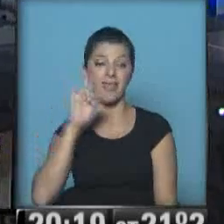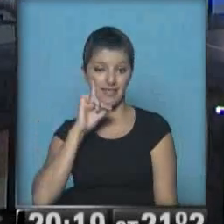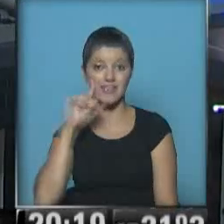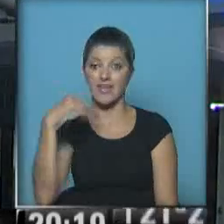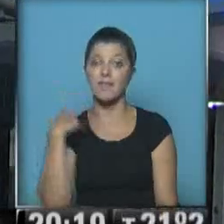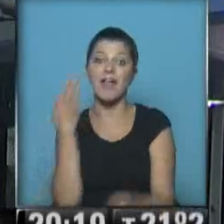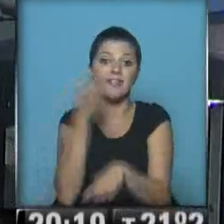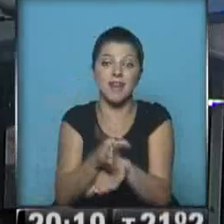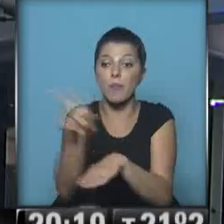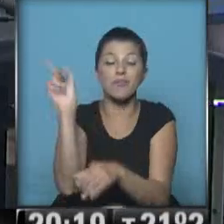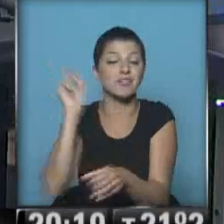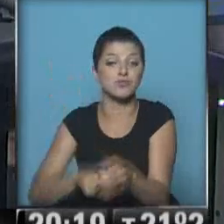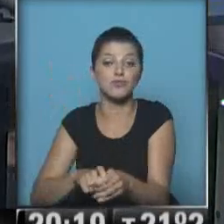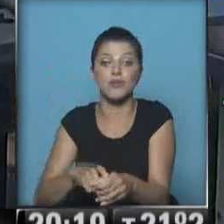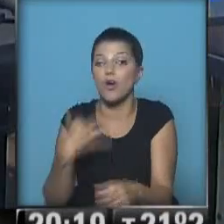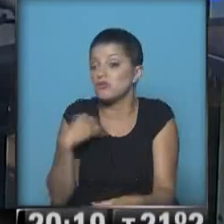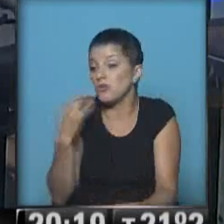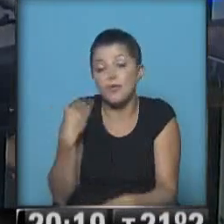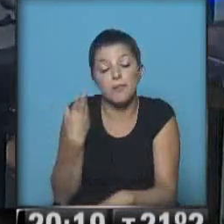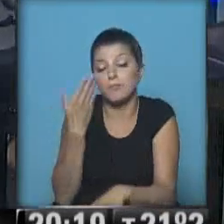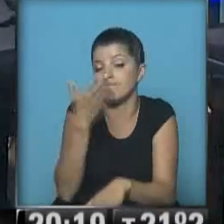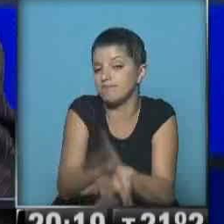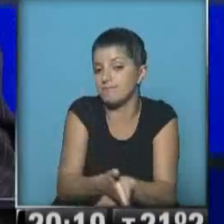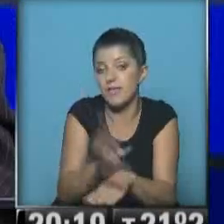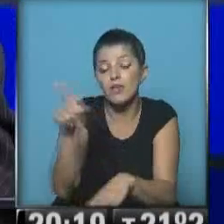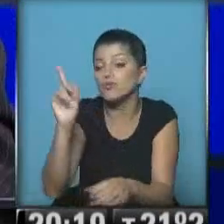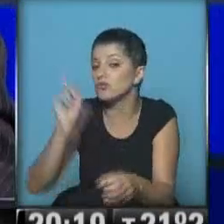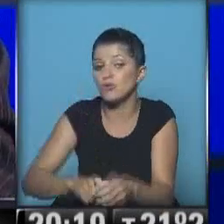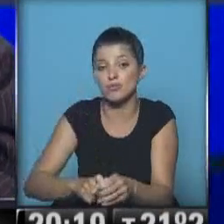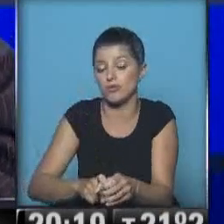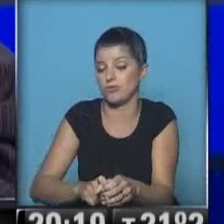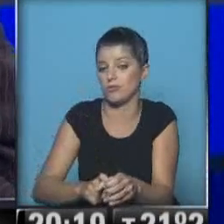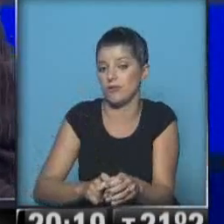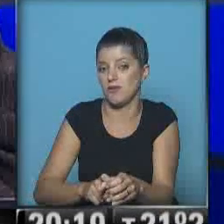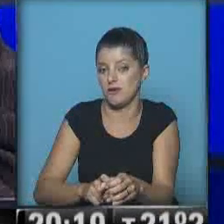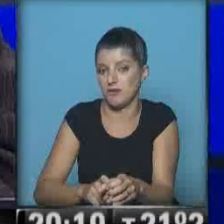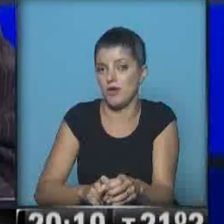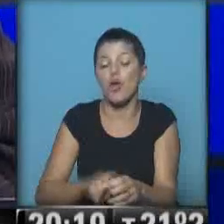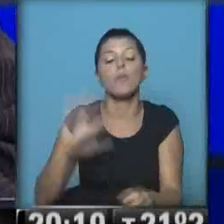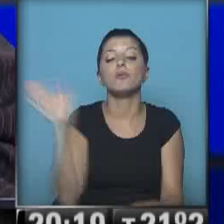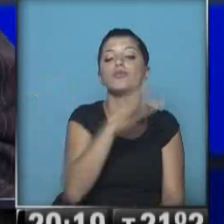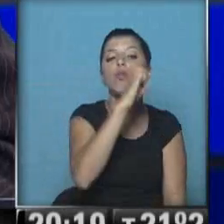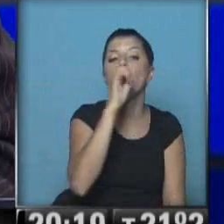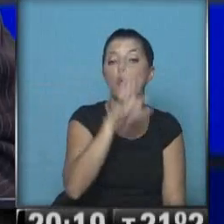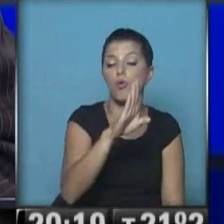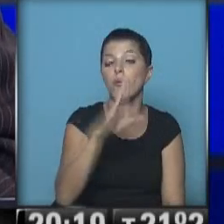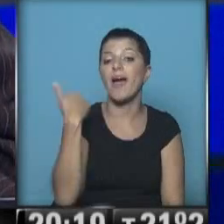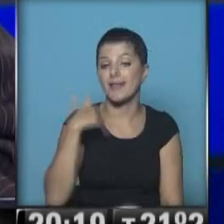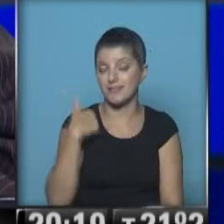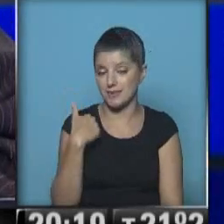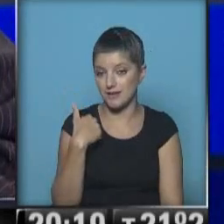que entrar porque son socios yo los tengo que dejar entrar son socios los barras de arriba como ocurre en todos los clubes de la argentina